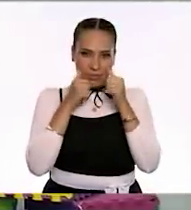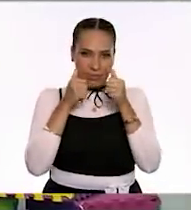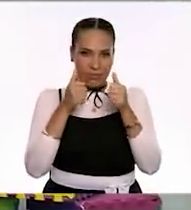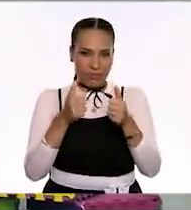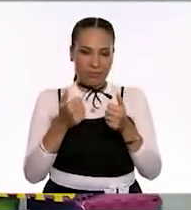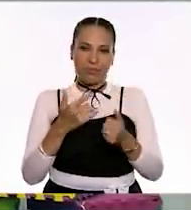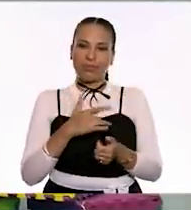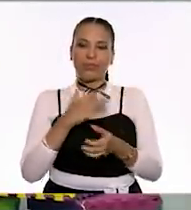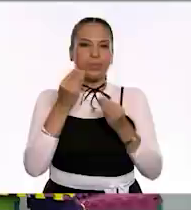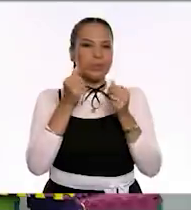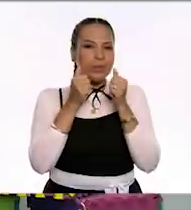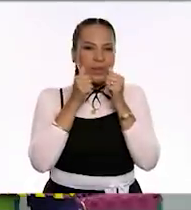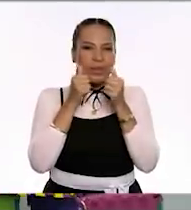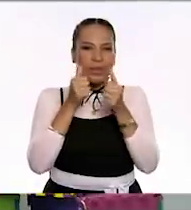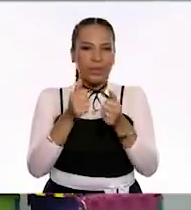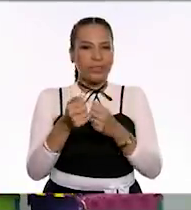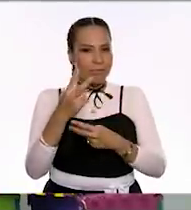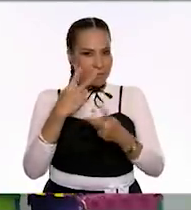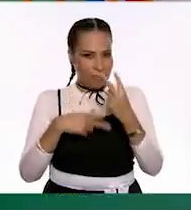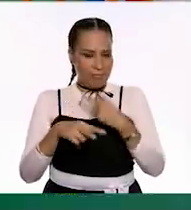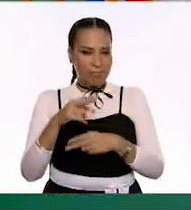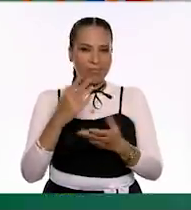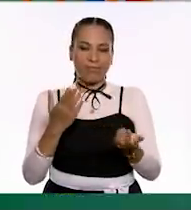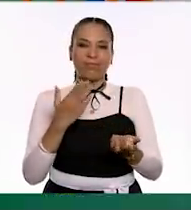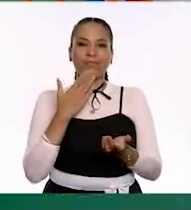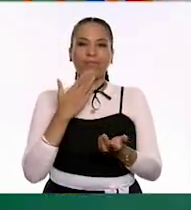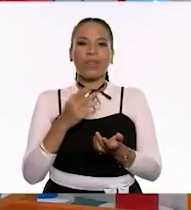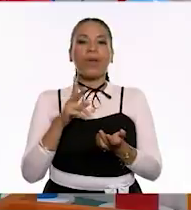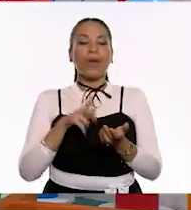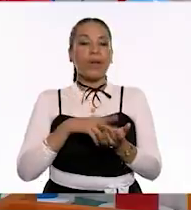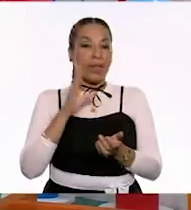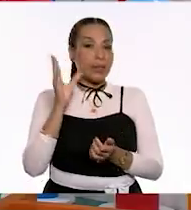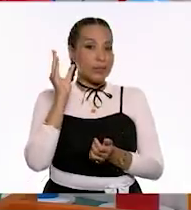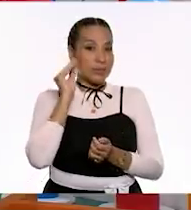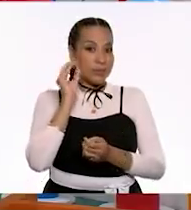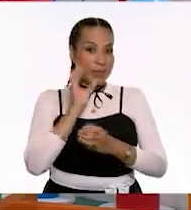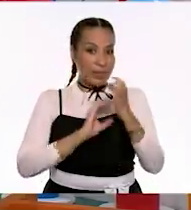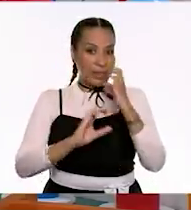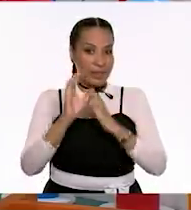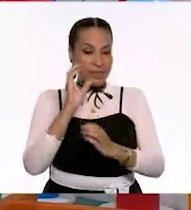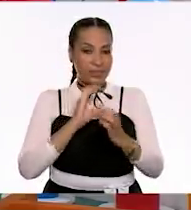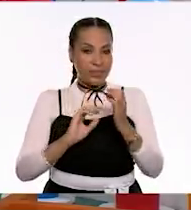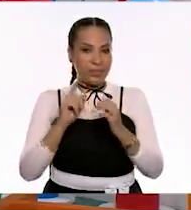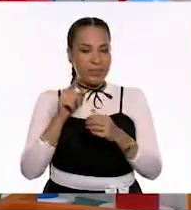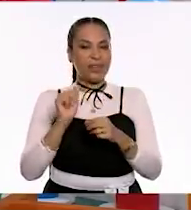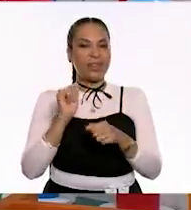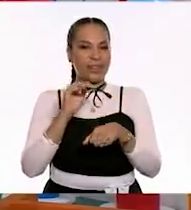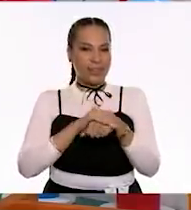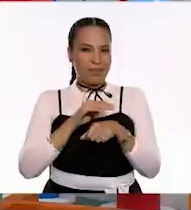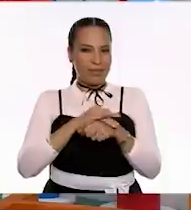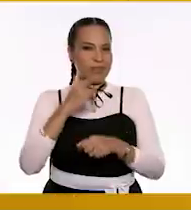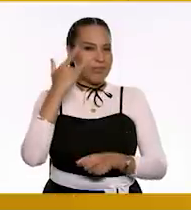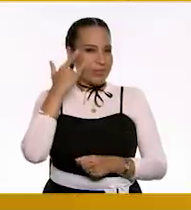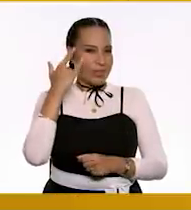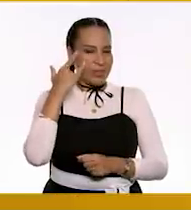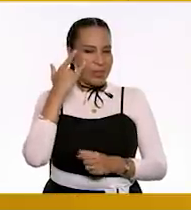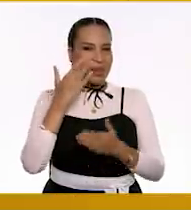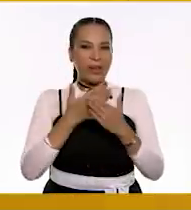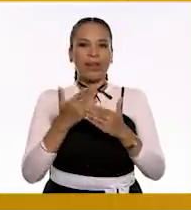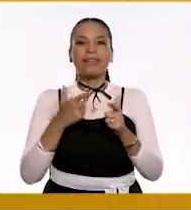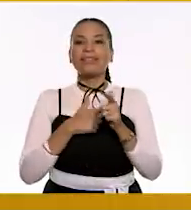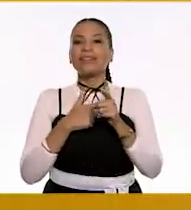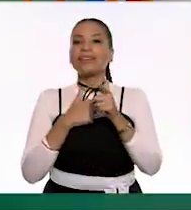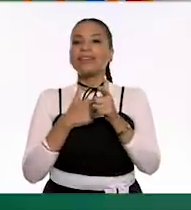y con mucha atención para lo que viene. Perfecto. Una vez que ya escuchamos la canción que nos interpretó nuestro amigo Pirata Medellín, vamos a